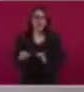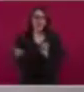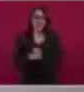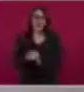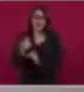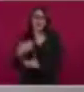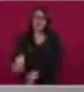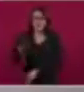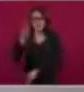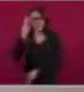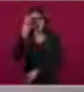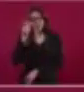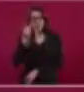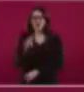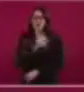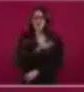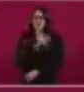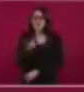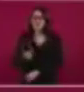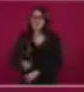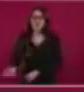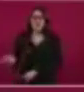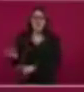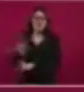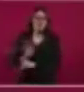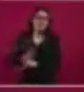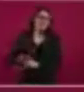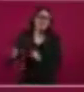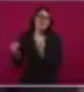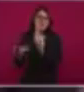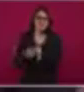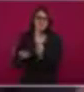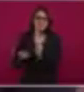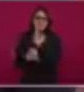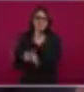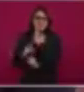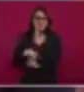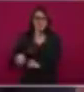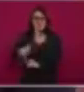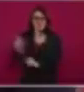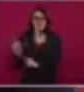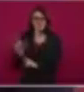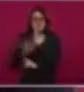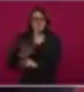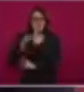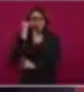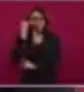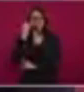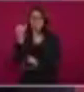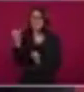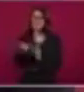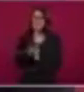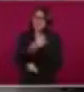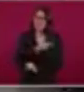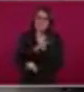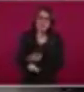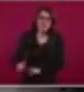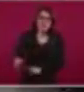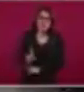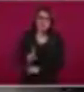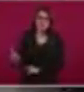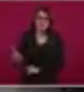marginados, muy pobres, como la población indígena. Y van